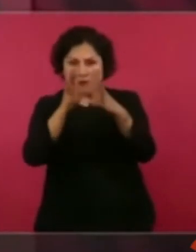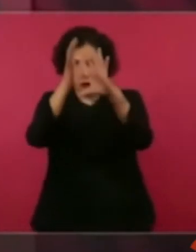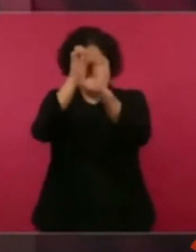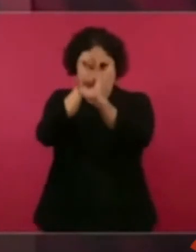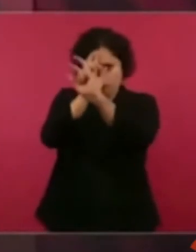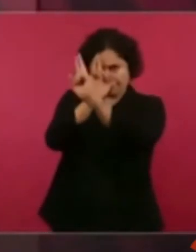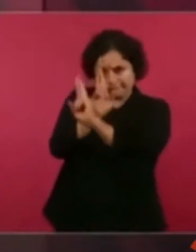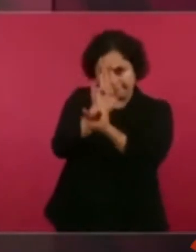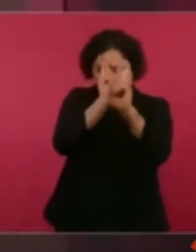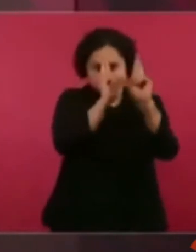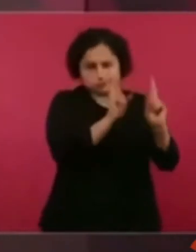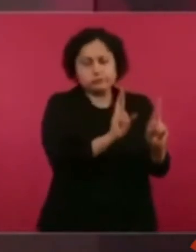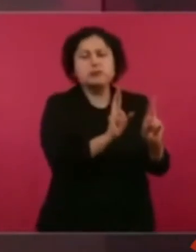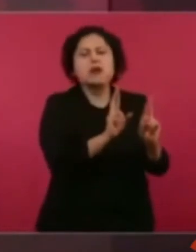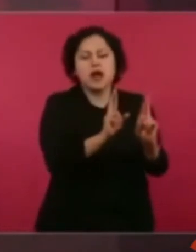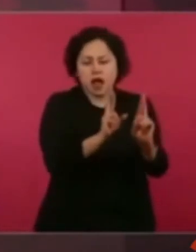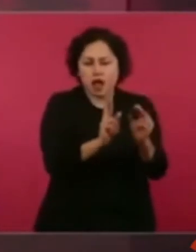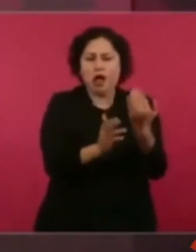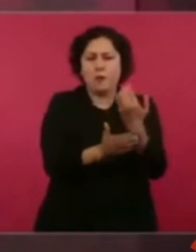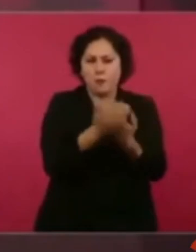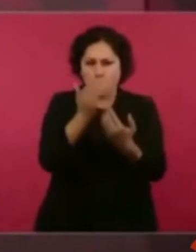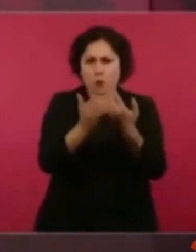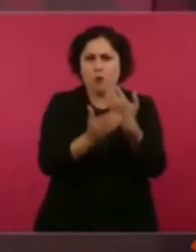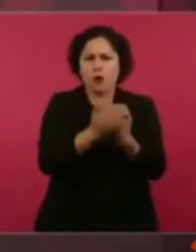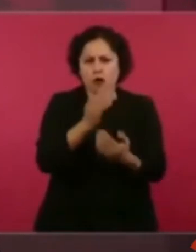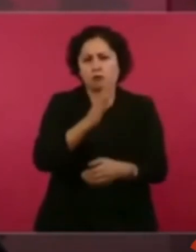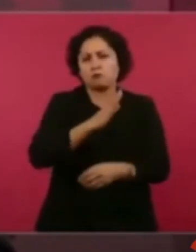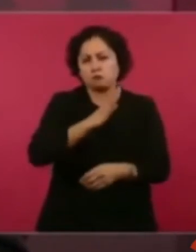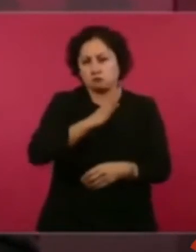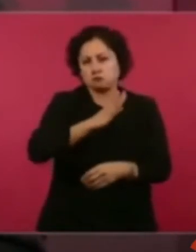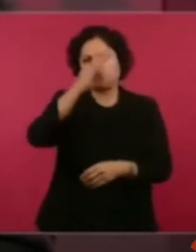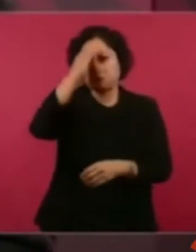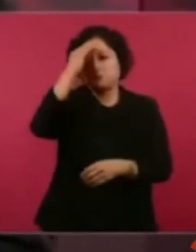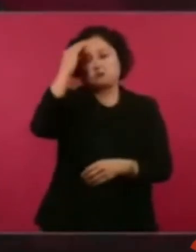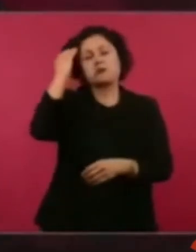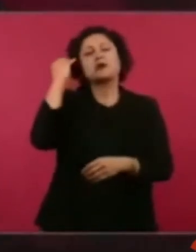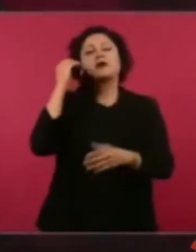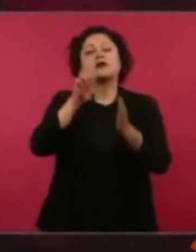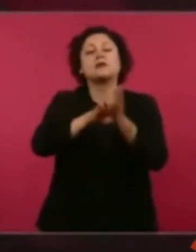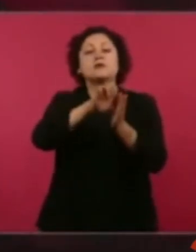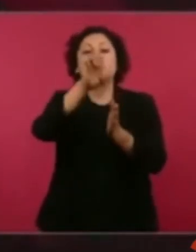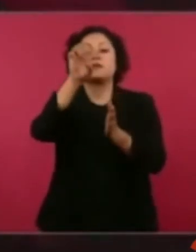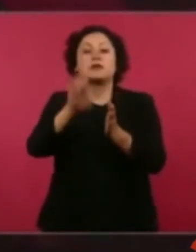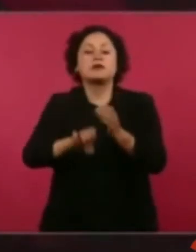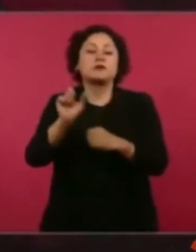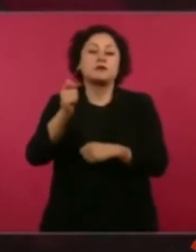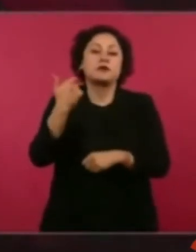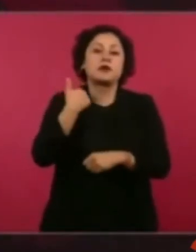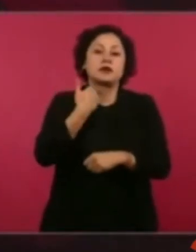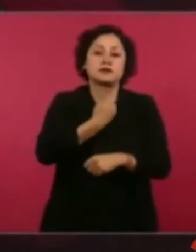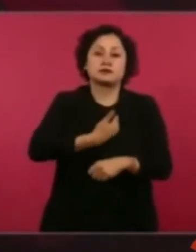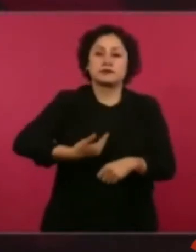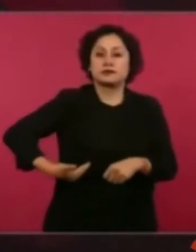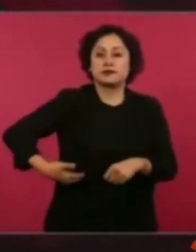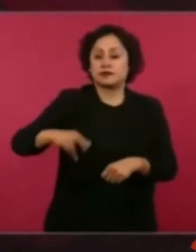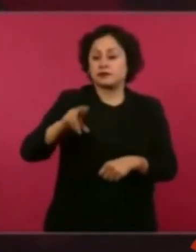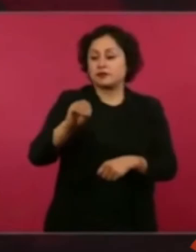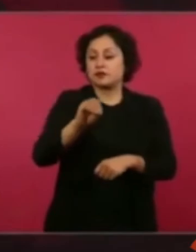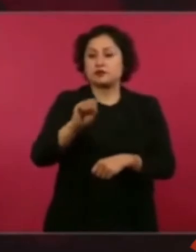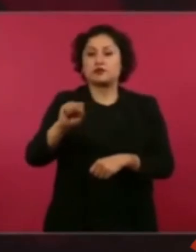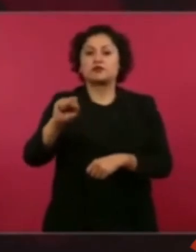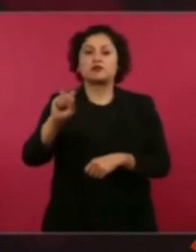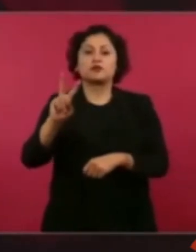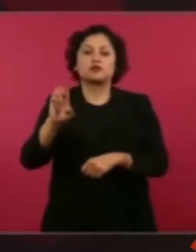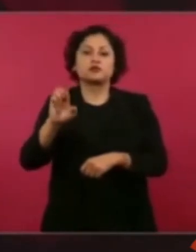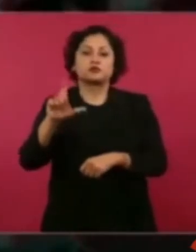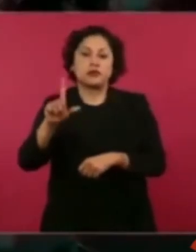Cuando gobernó el presidente Franklin Delano Roosevelt, aplicó la política de buena